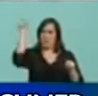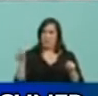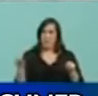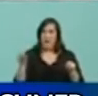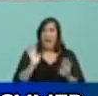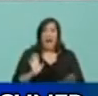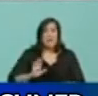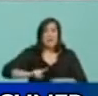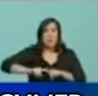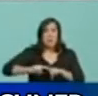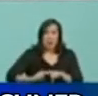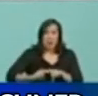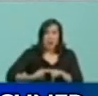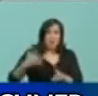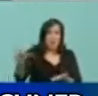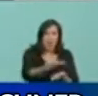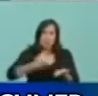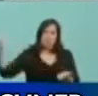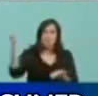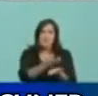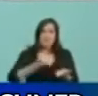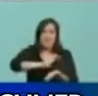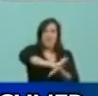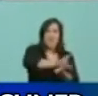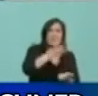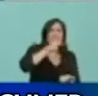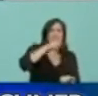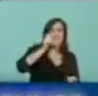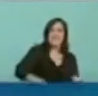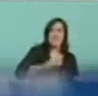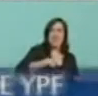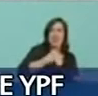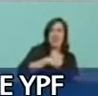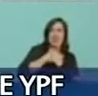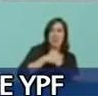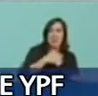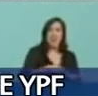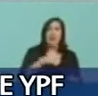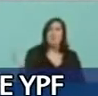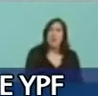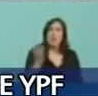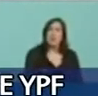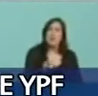política de vaciamiento de no producción de no exploración